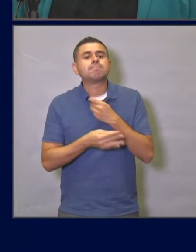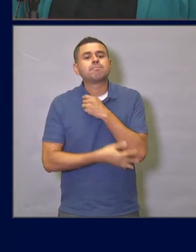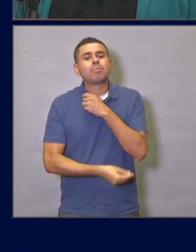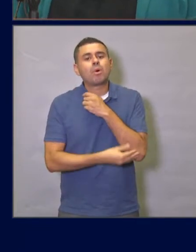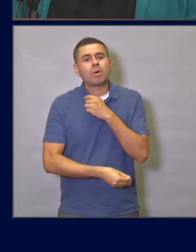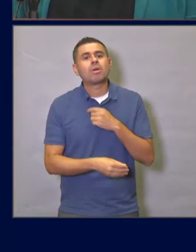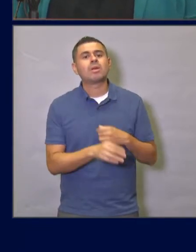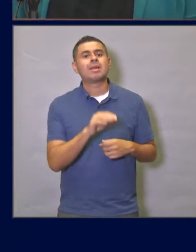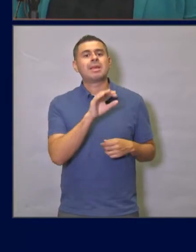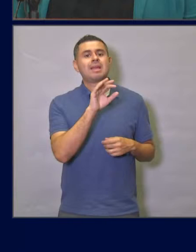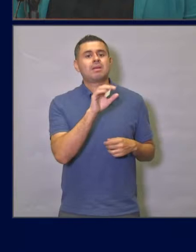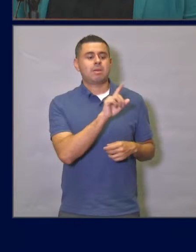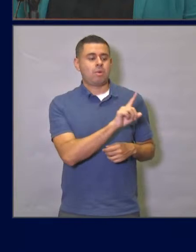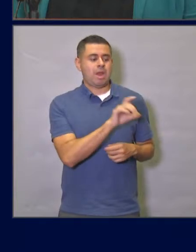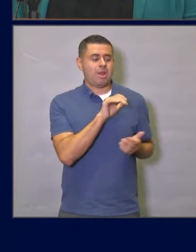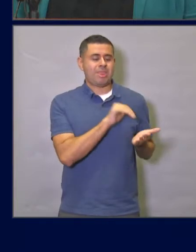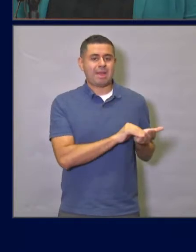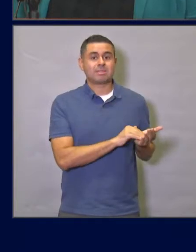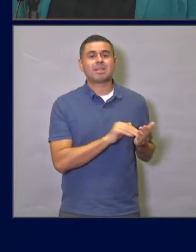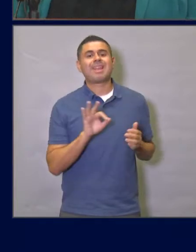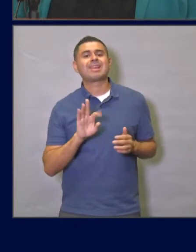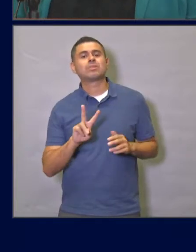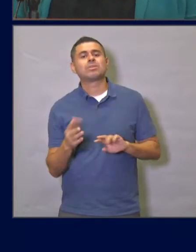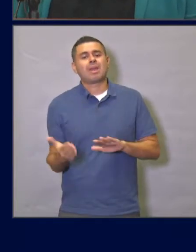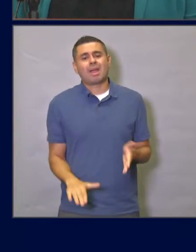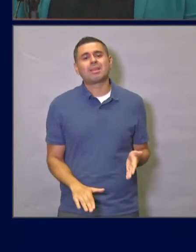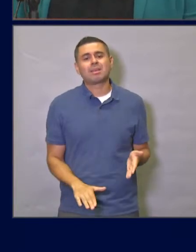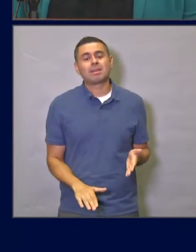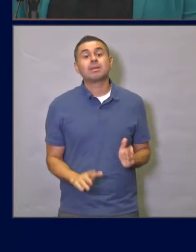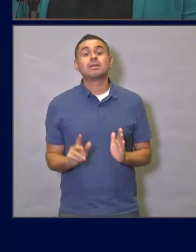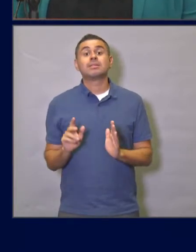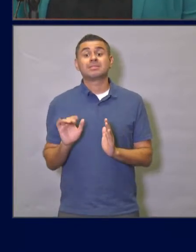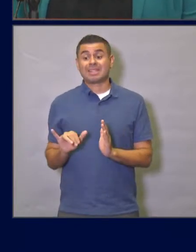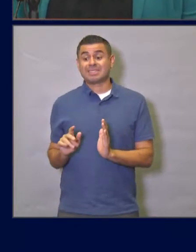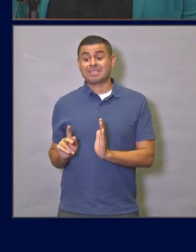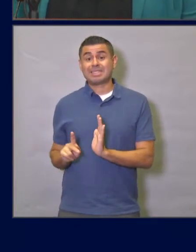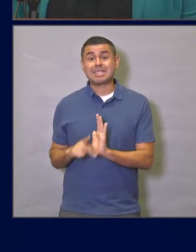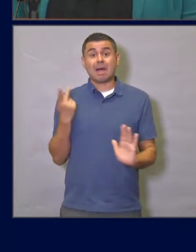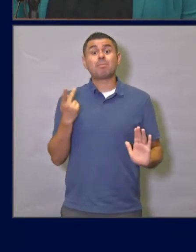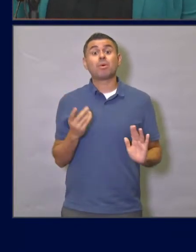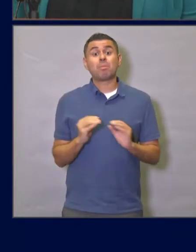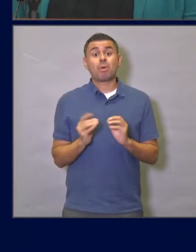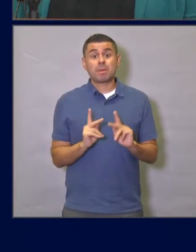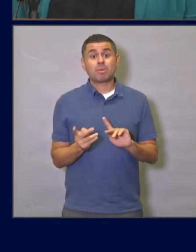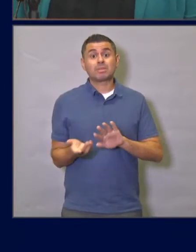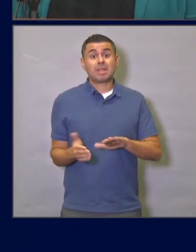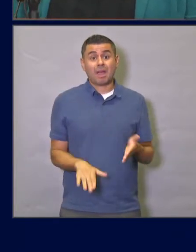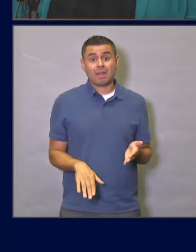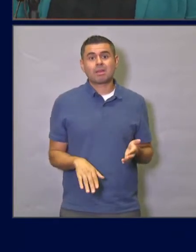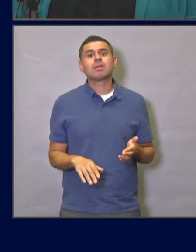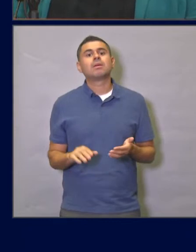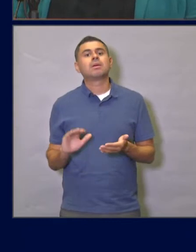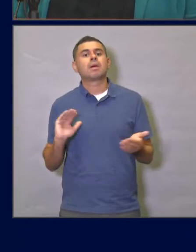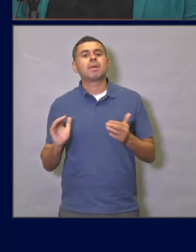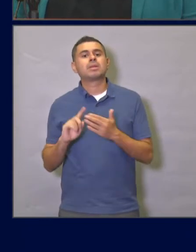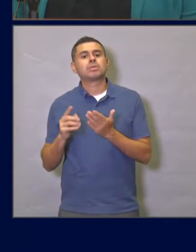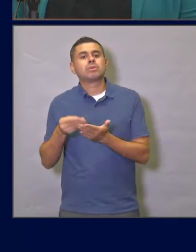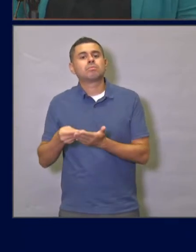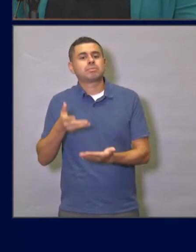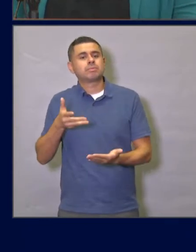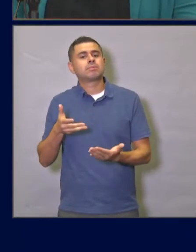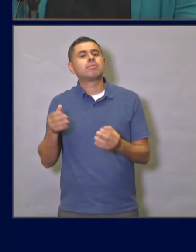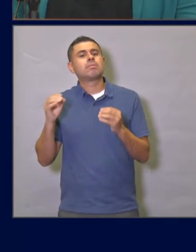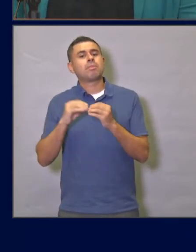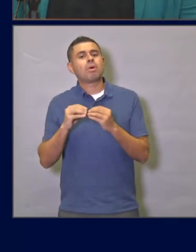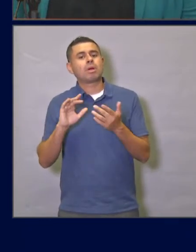cada 100,000 personas, aún el doble que en las personas que viven en las áreas con más recursos,